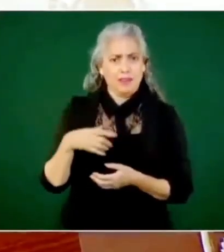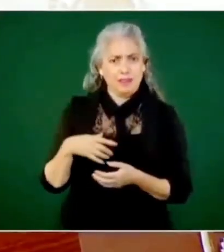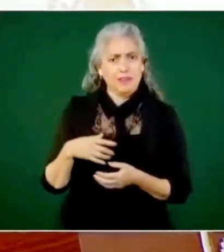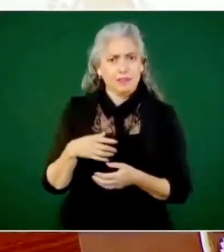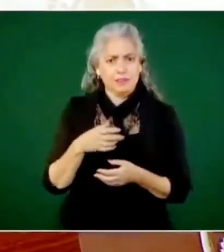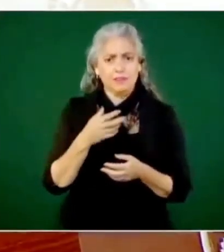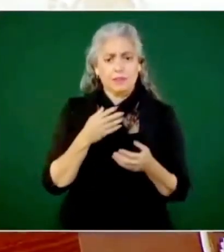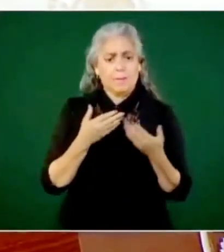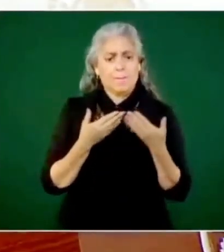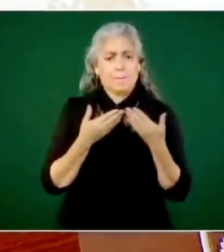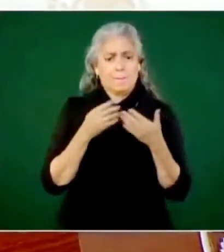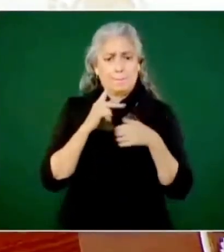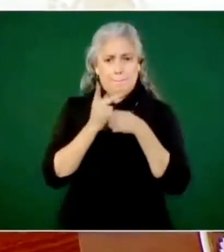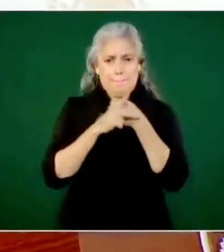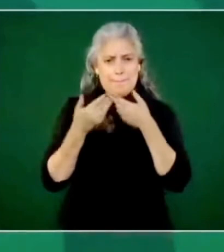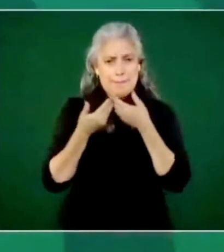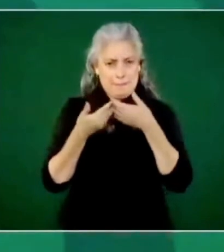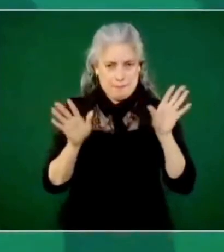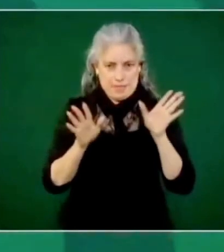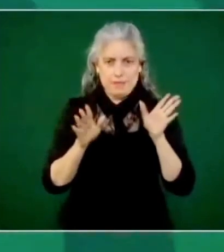Imaginen a un Che Guevara.